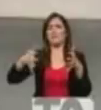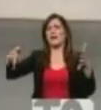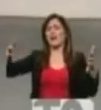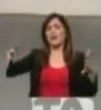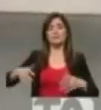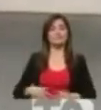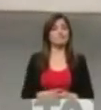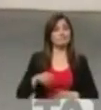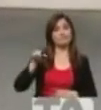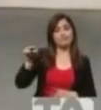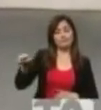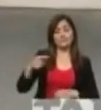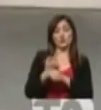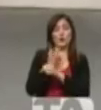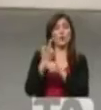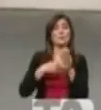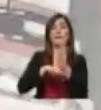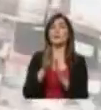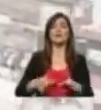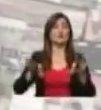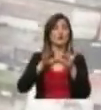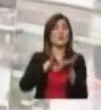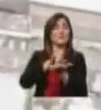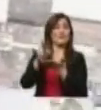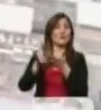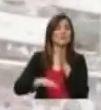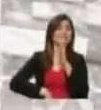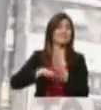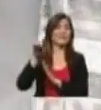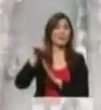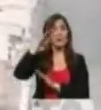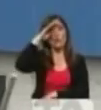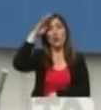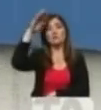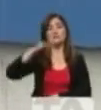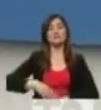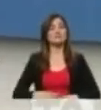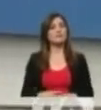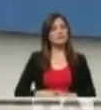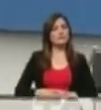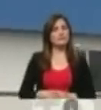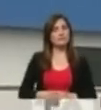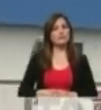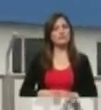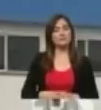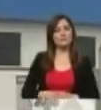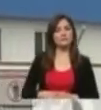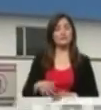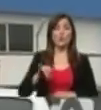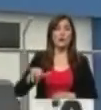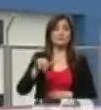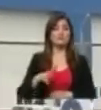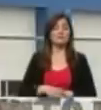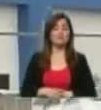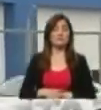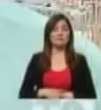aeropolicial. Aquí se encuentra la flota más importante de aviones y la mayor cantidad de agentes. Nos aclara que eso seguirá igual, que